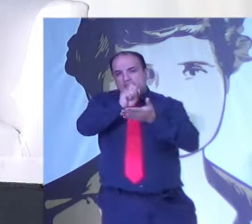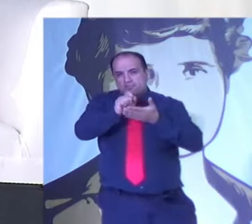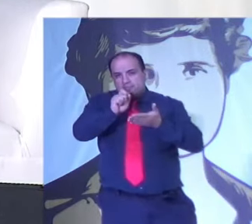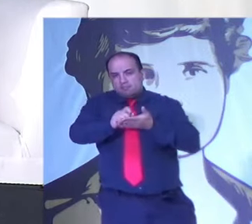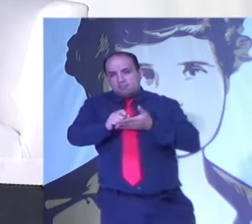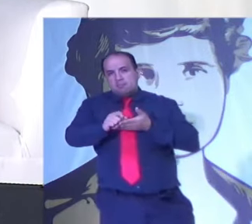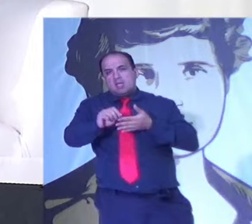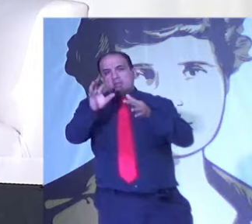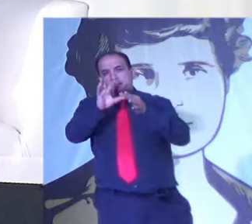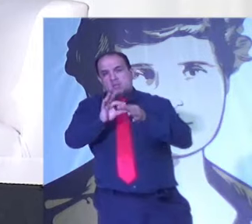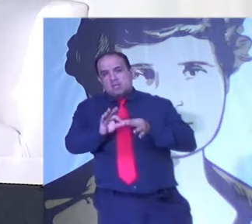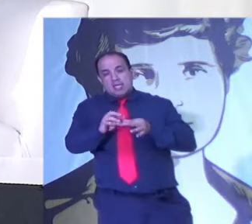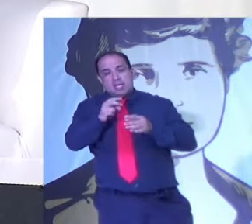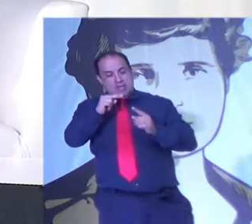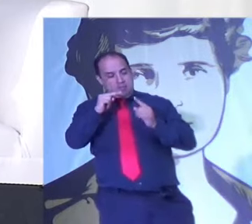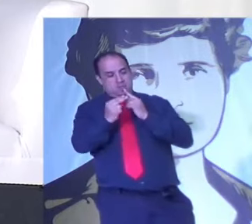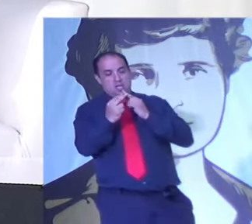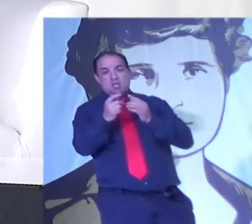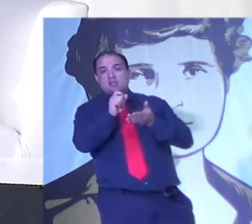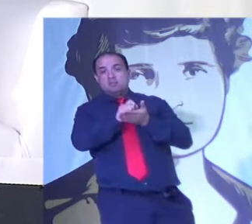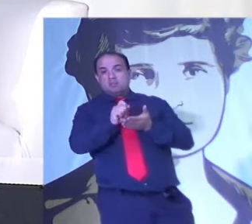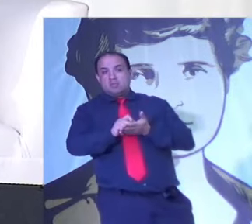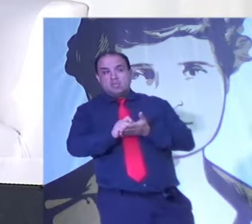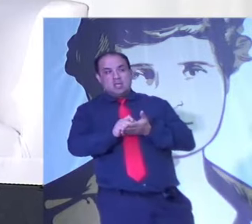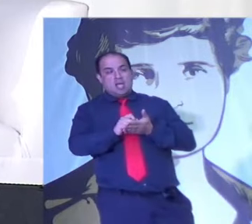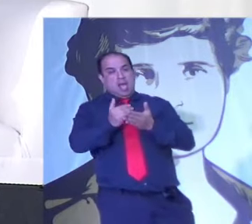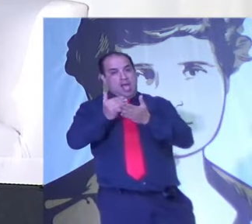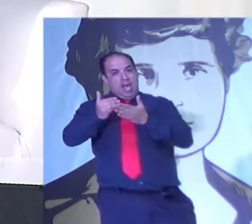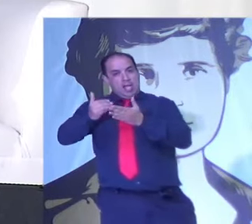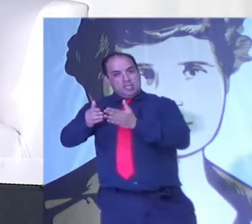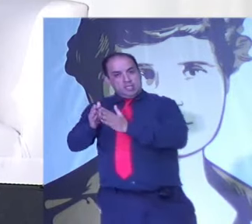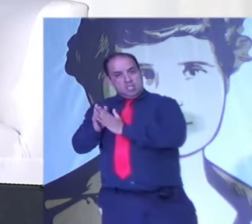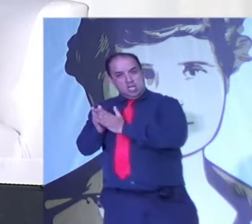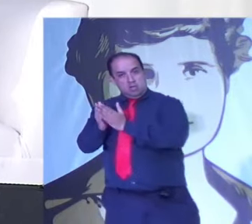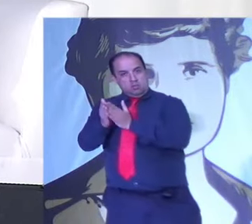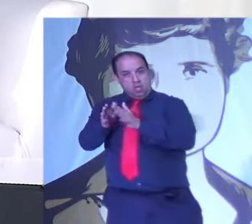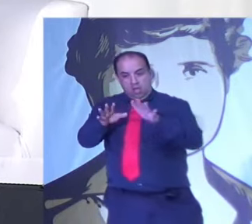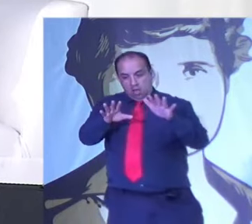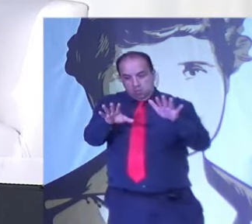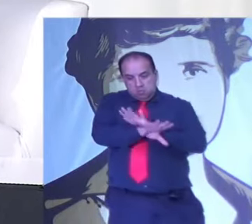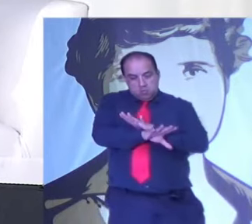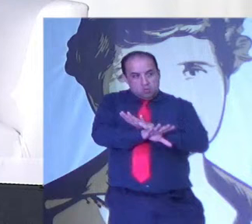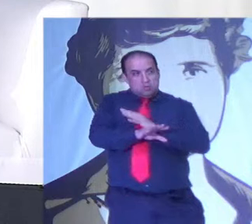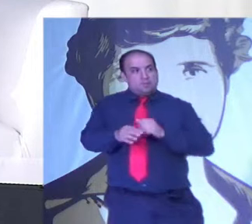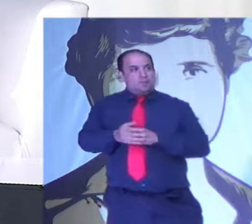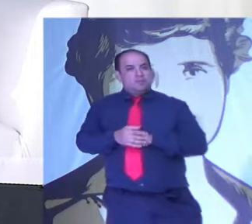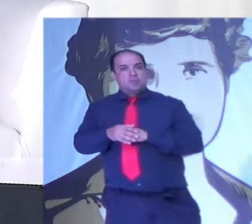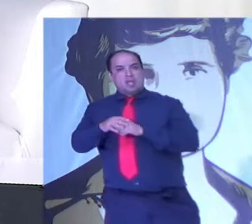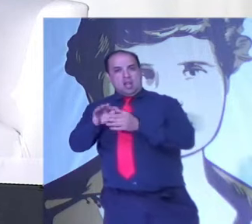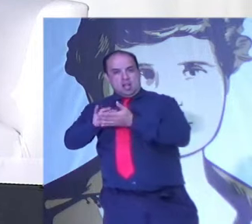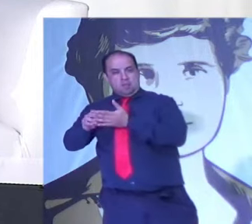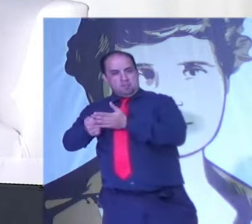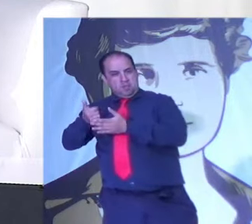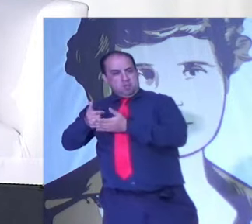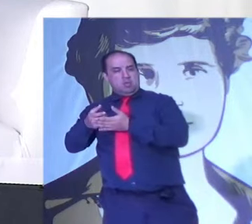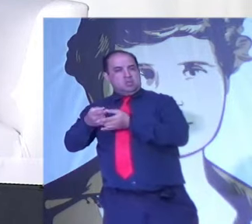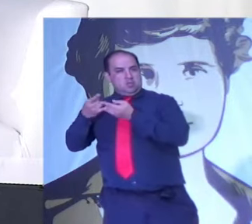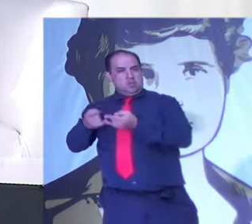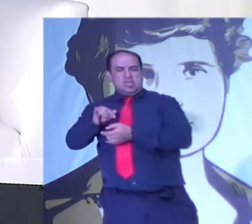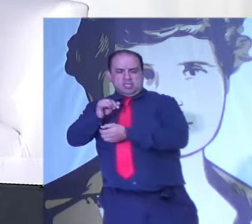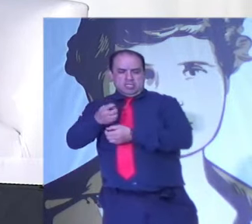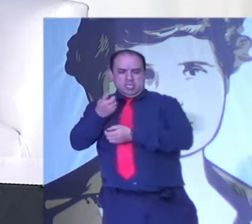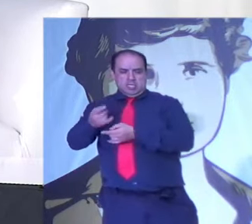que cambió toda la perspectiva que estabas construyendo con tus obras anteriores. Ajá, porque vamos leyendo los primeros cuentos, y sí, los primeros cuentos